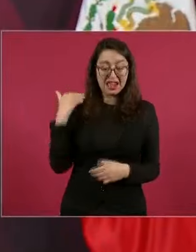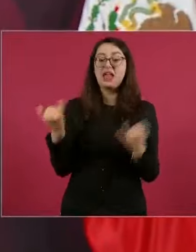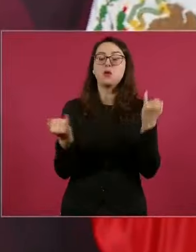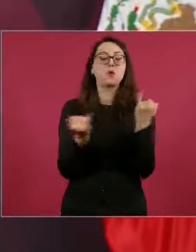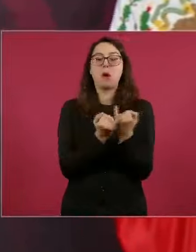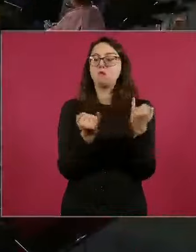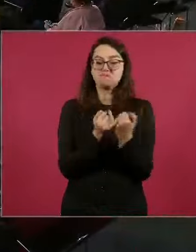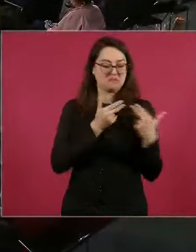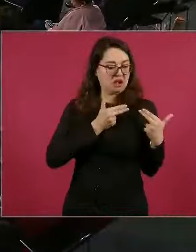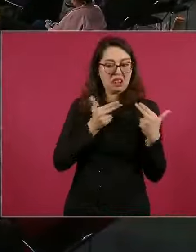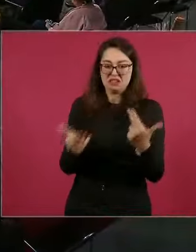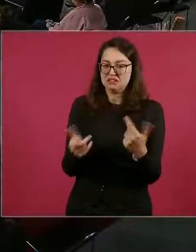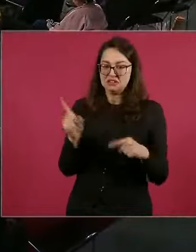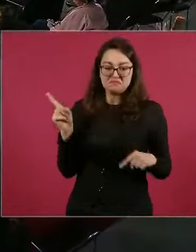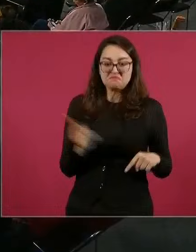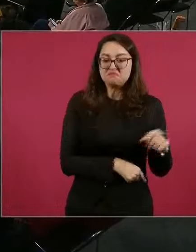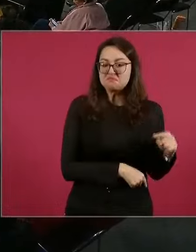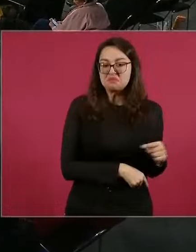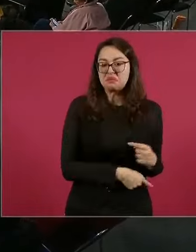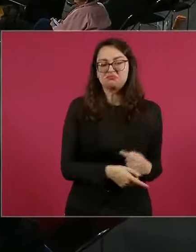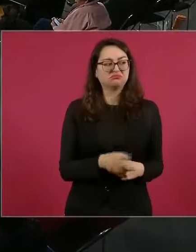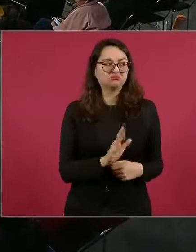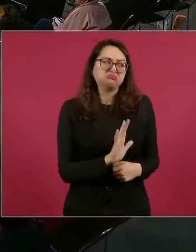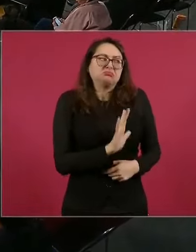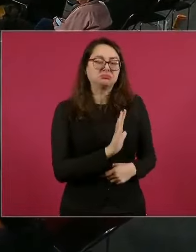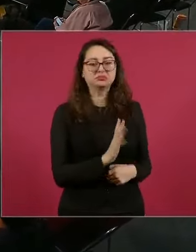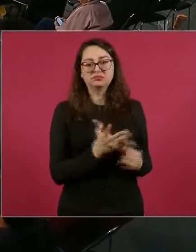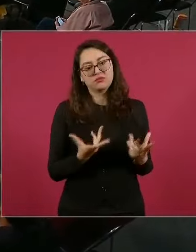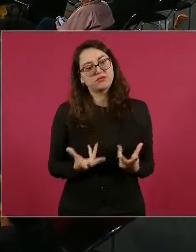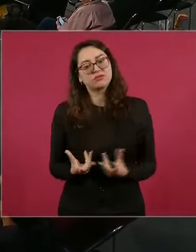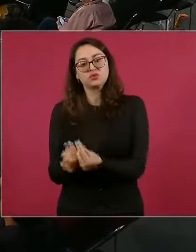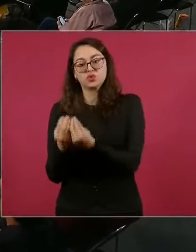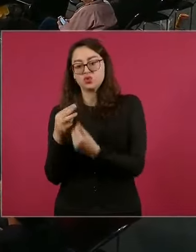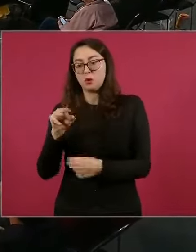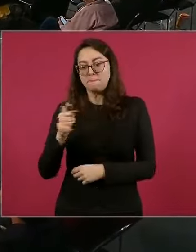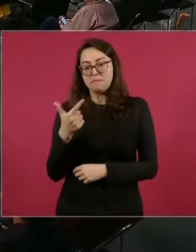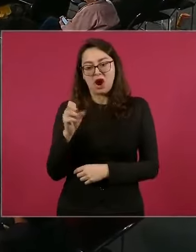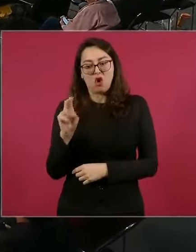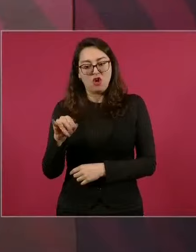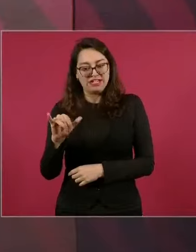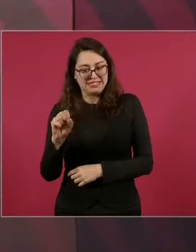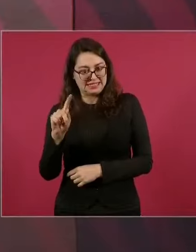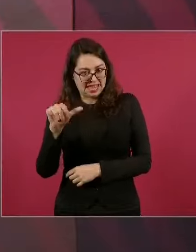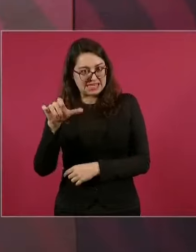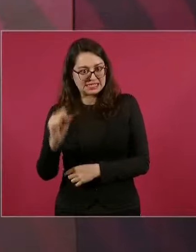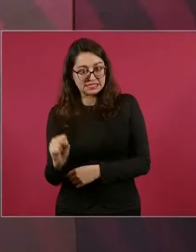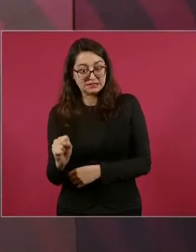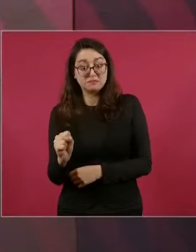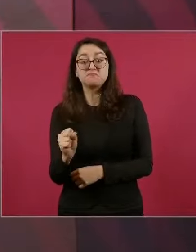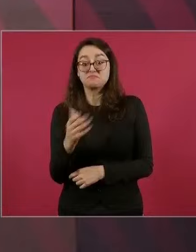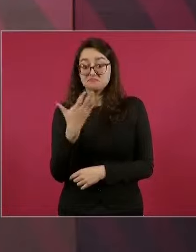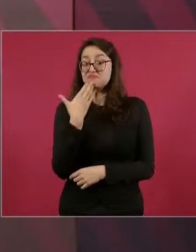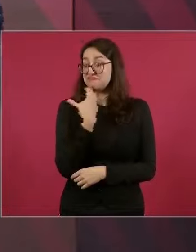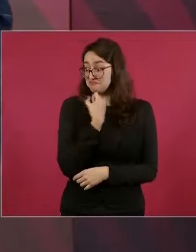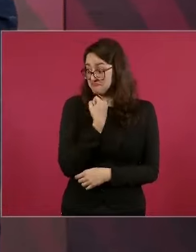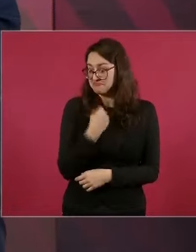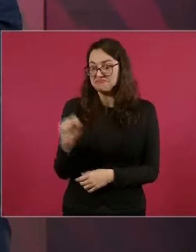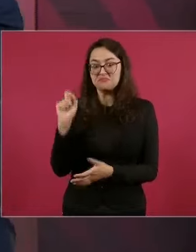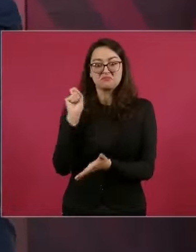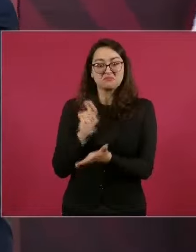no balazos sencillamente no ha funcionado, y creo que estas investigaciones surgen precisamente de ese deseo de